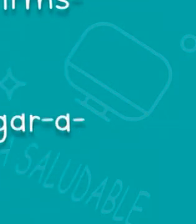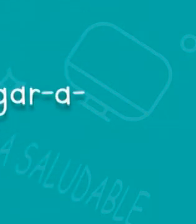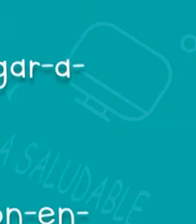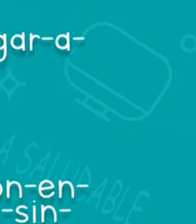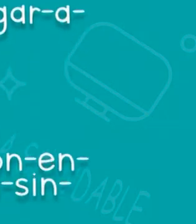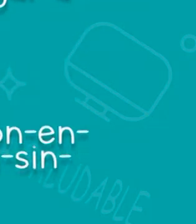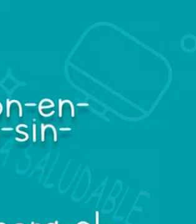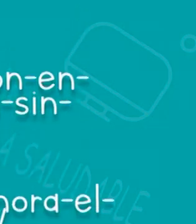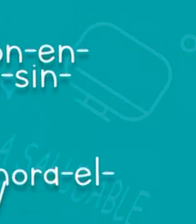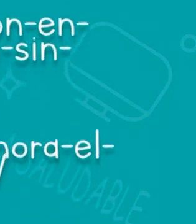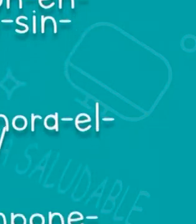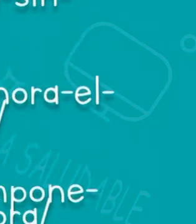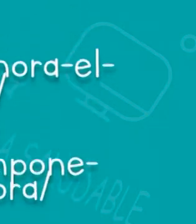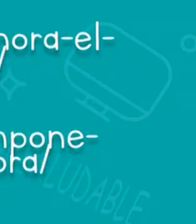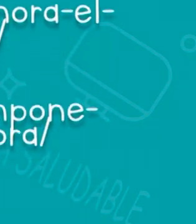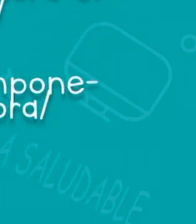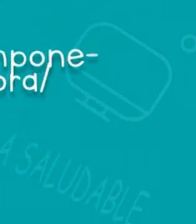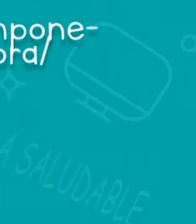¡Gracias!